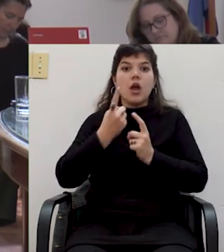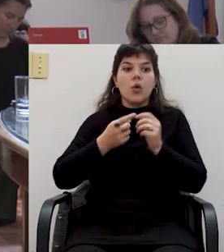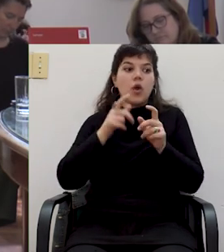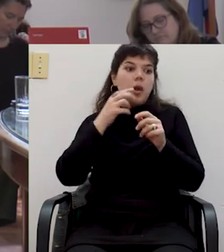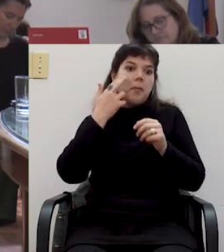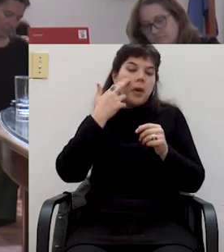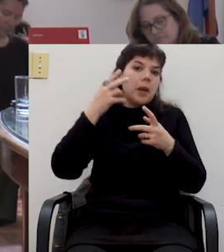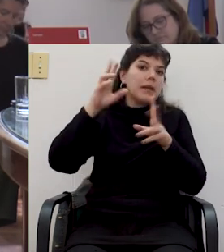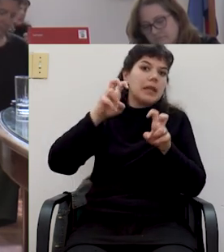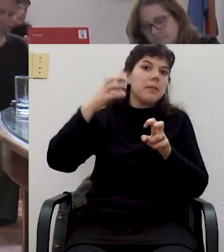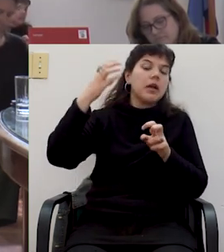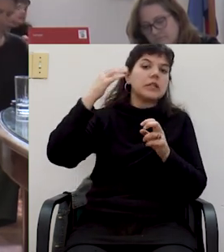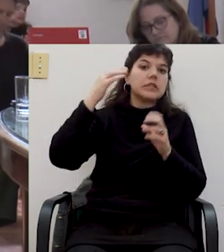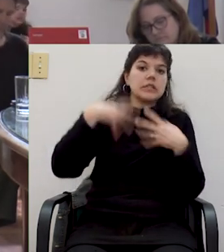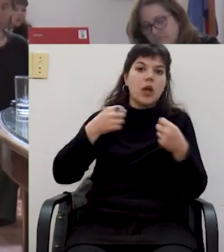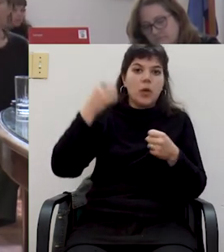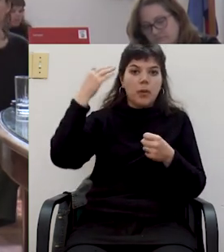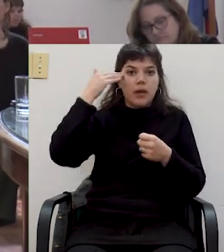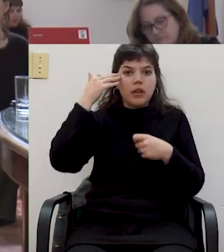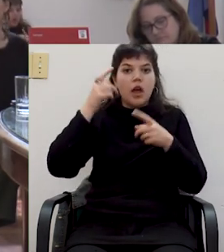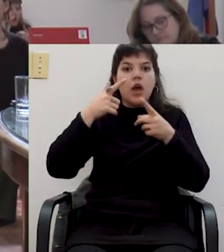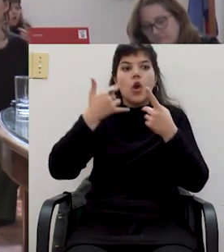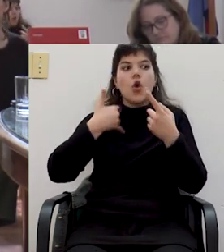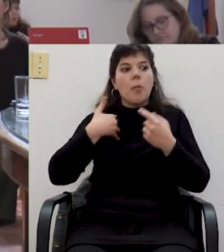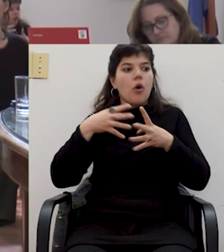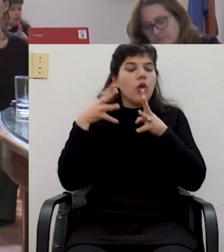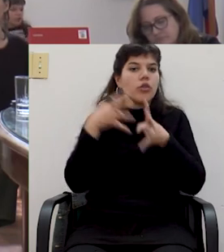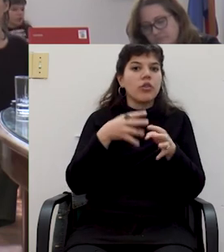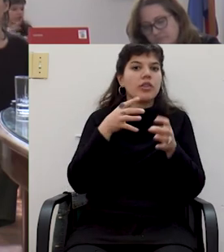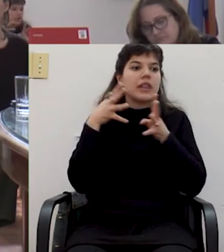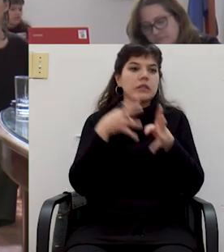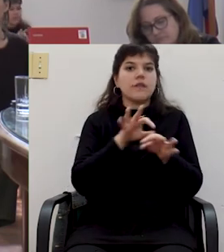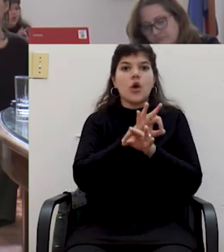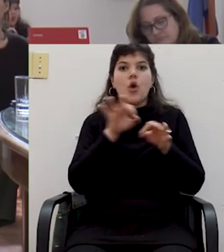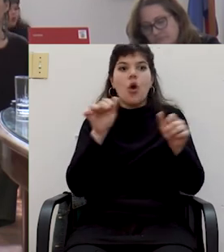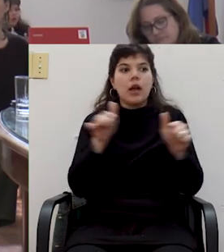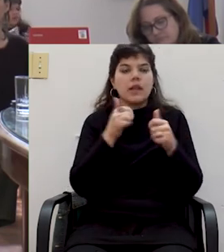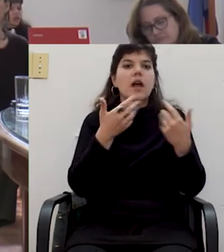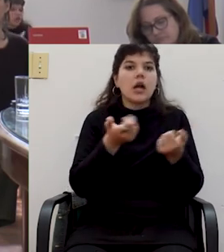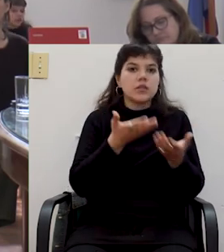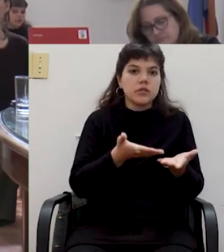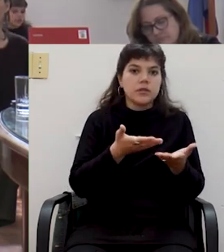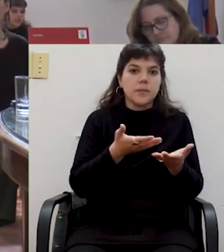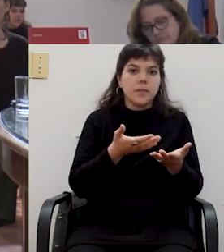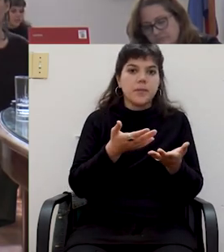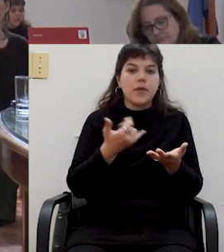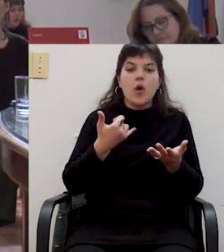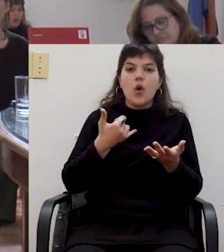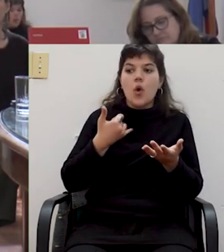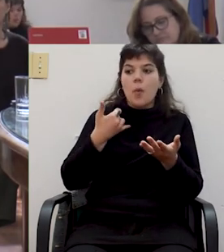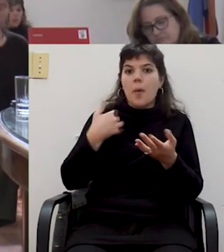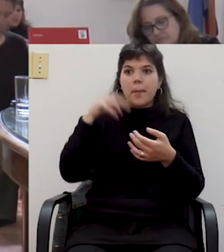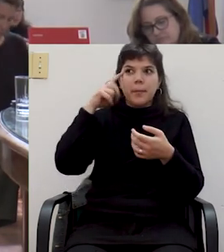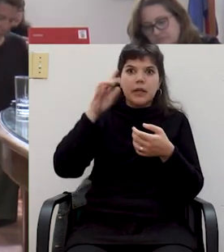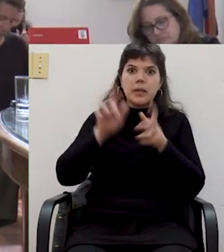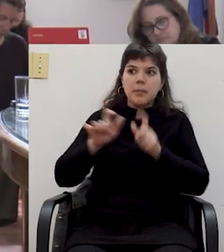mental? ¿Cuáles son los principales desafíos y acciones tomadas en este sentido? ¿Cómo abordar la dimensión de los cuidados a la interna de ICEF